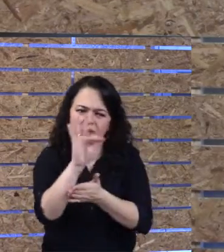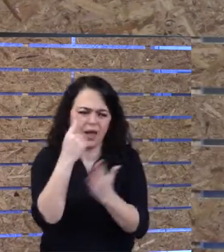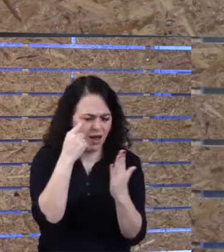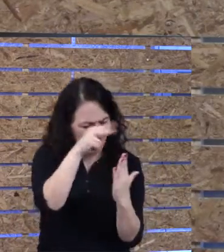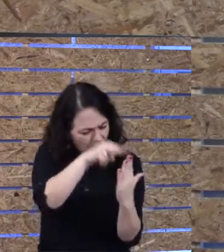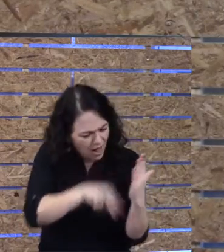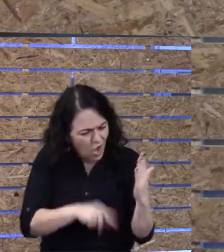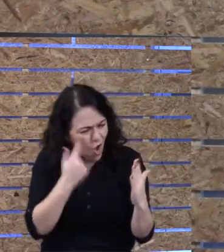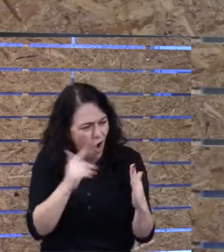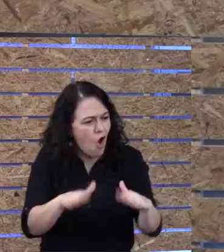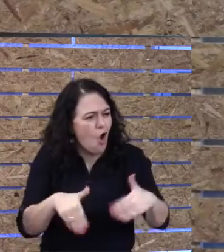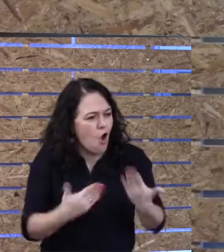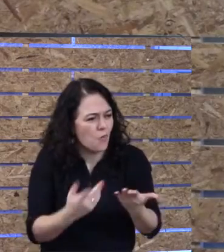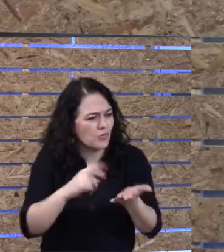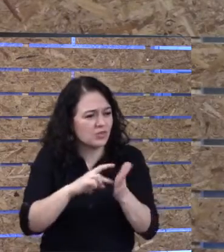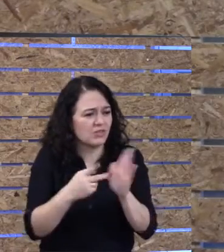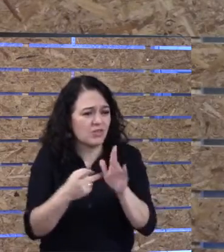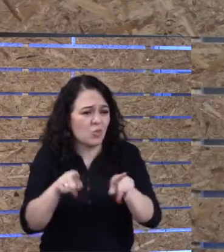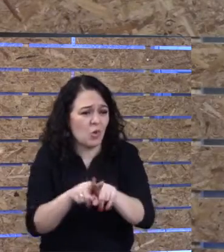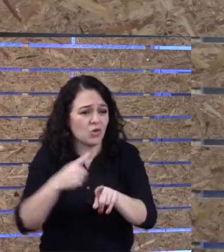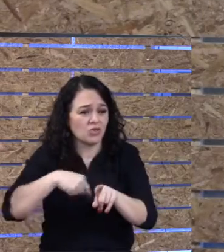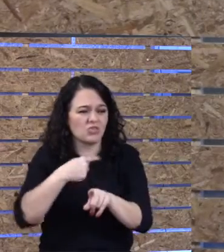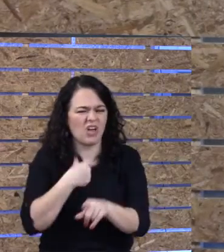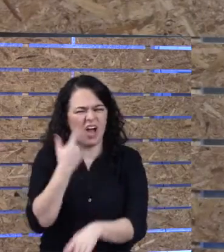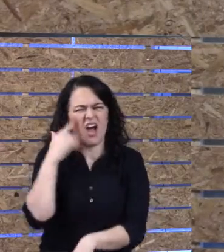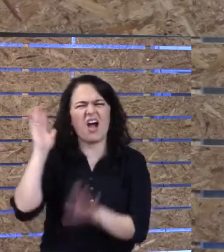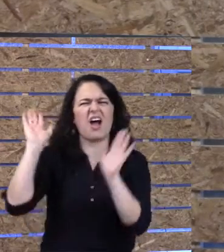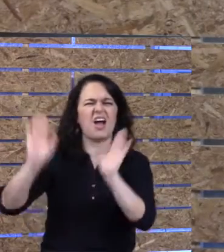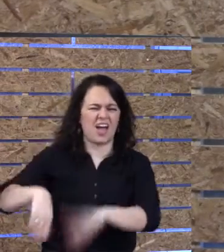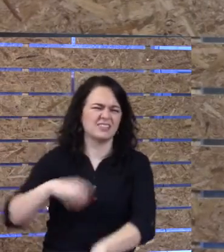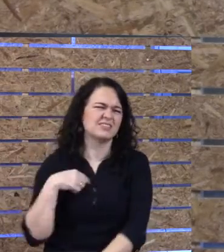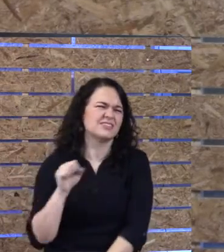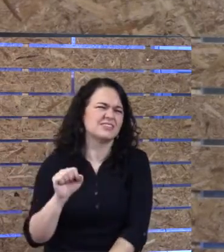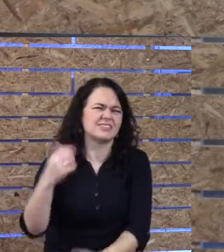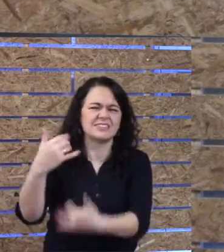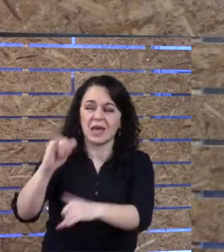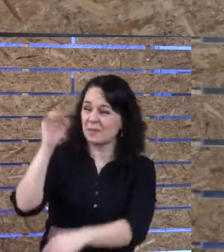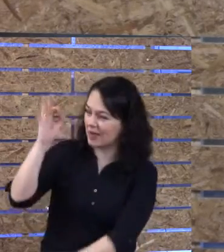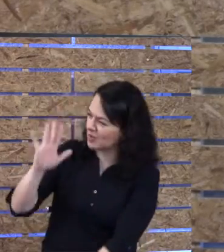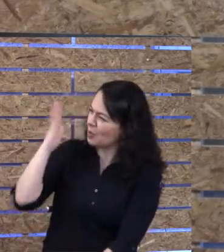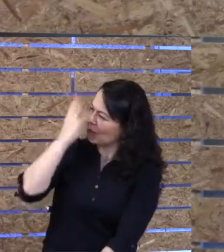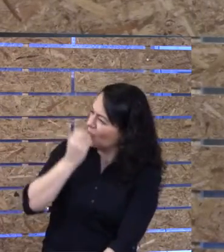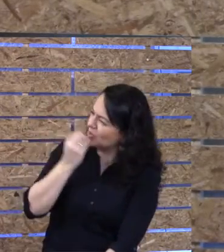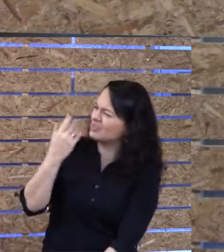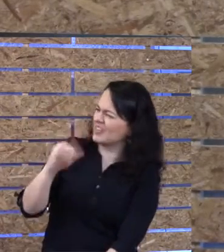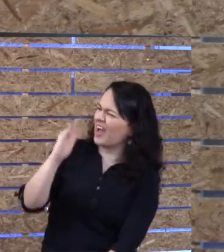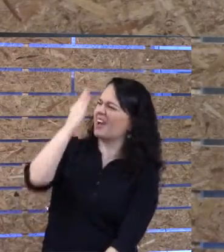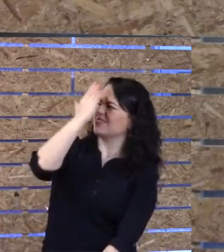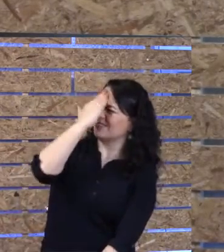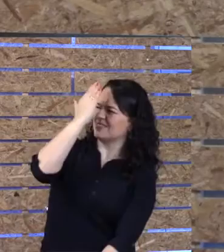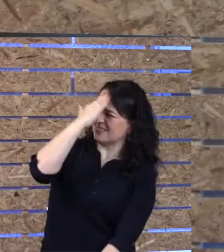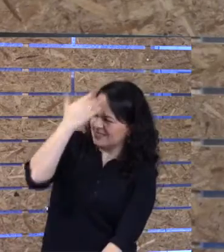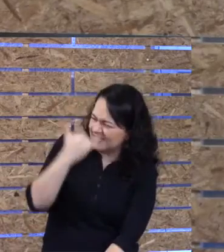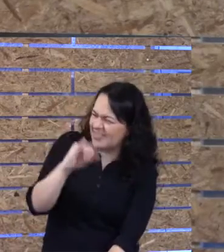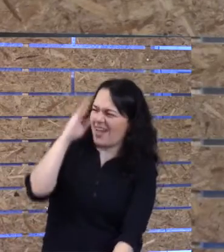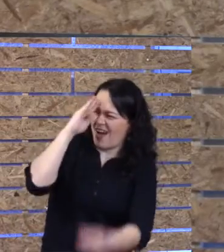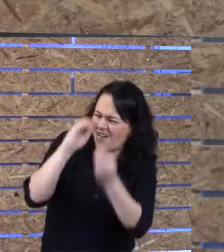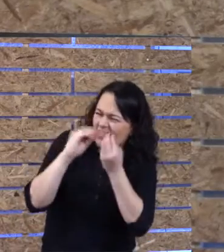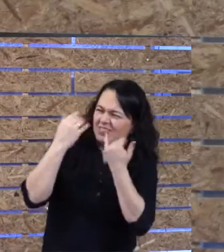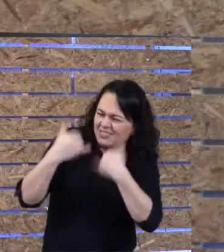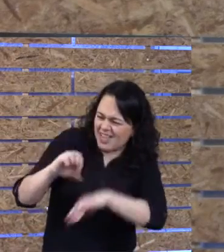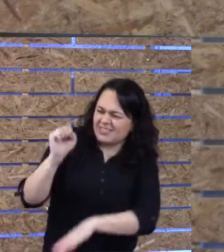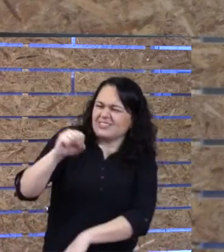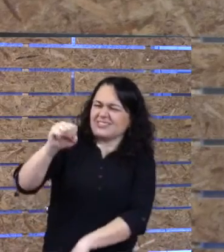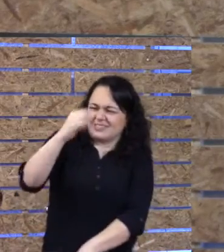una manera que no sea pan de ayer? Que no felicitemos al predicador porque dijo todo lo que yo sabía y con lo que yo estaba de acuerdo.